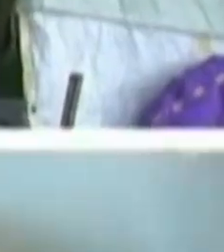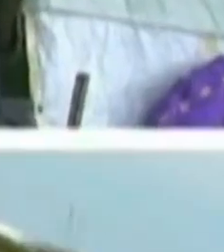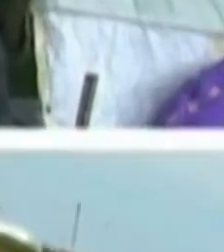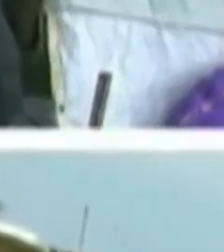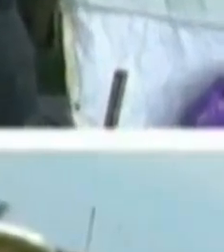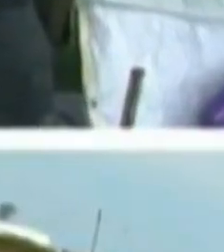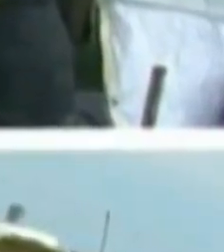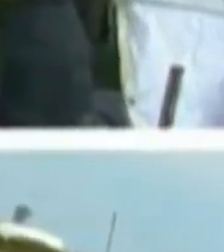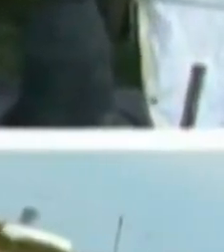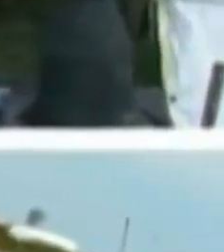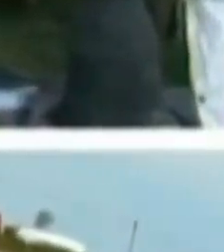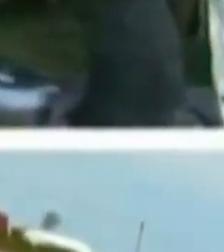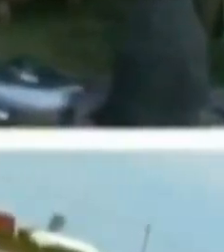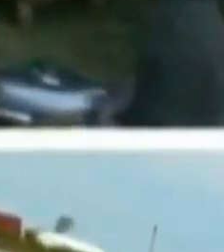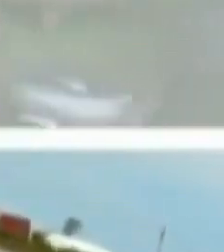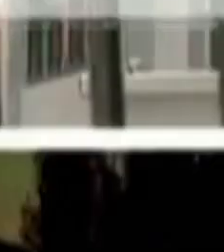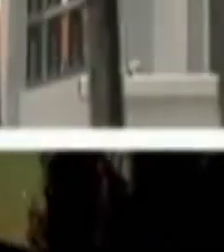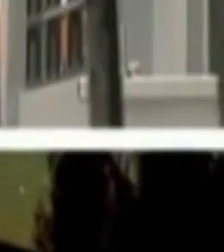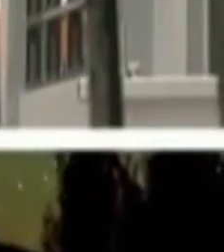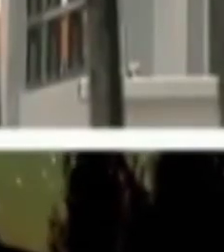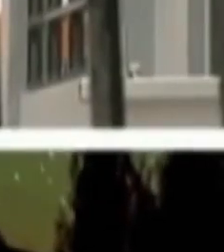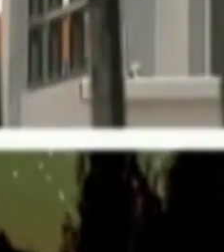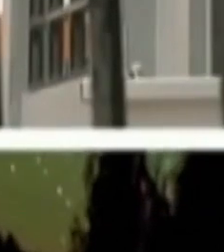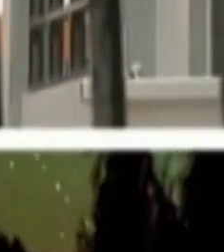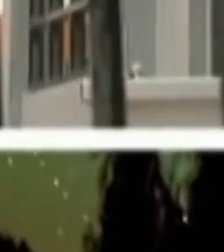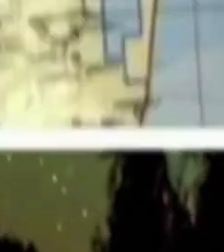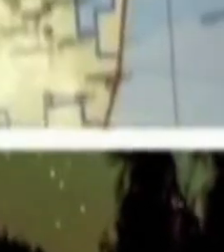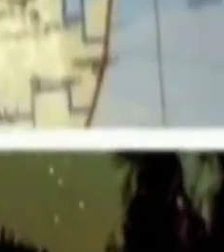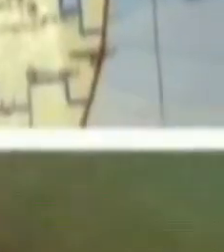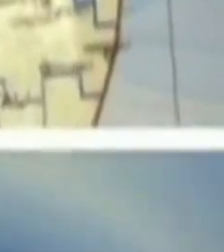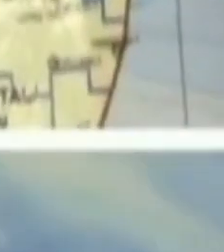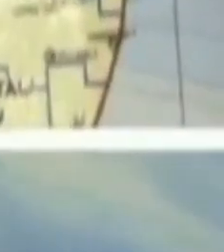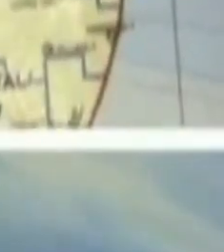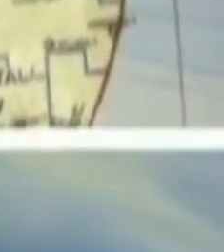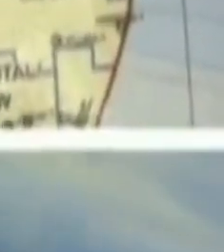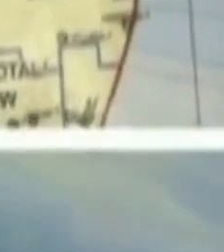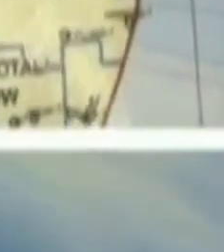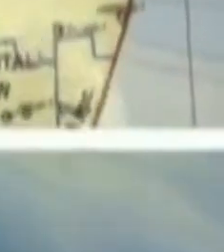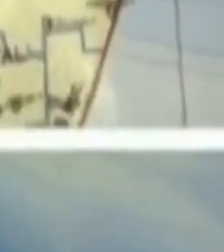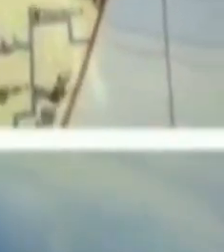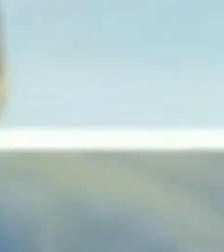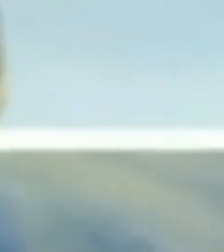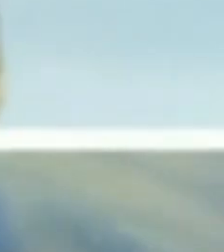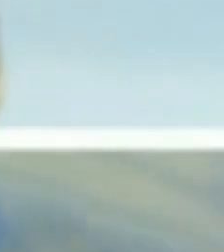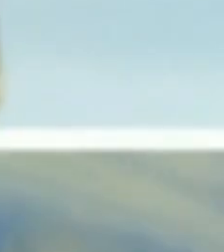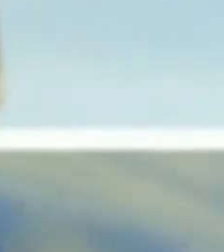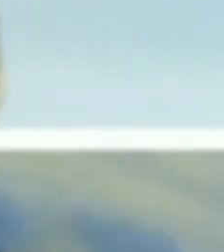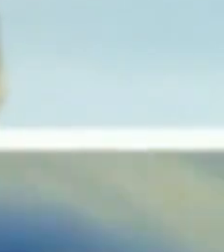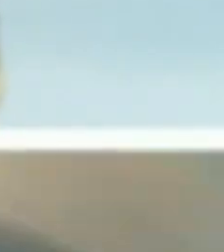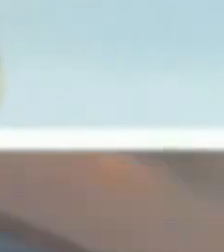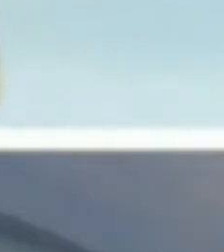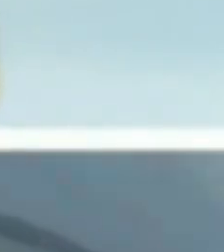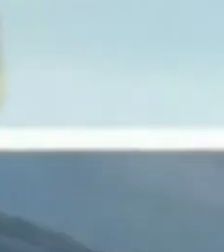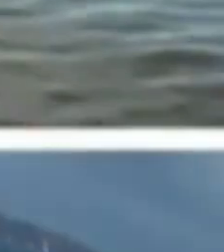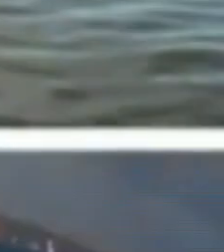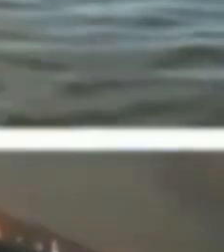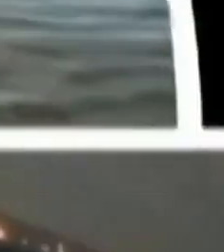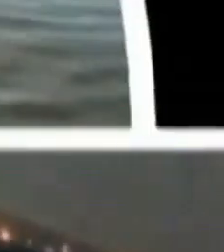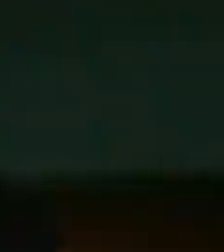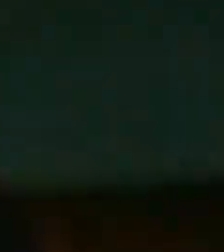viven los nómadas de Turquía. Mientras en Guyana, los hallazgos de petróleo traen nuevas esperanzas para